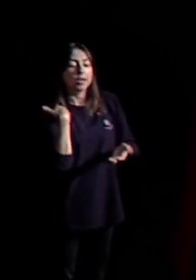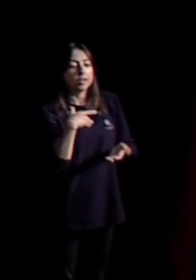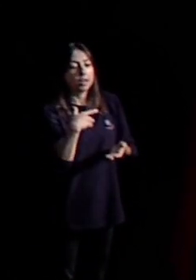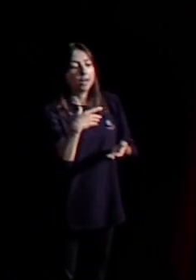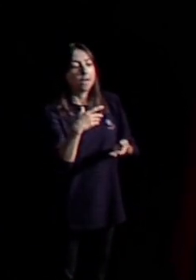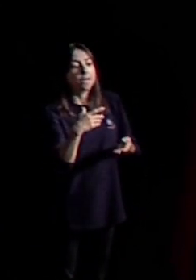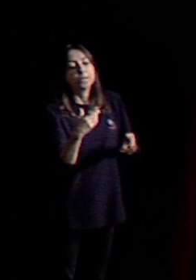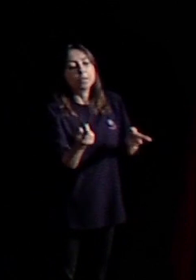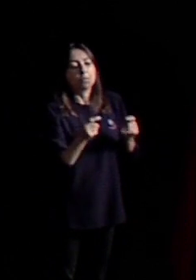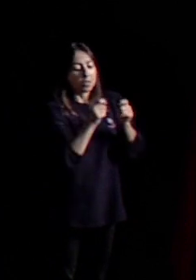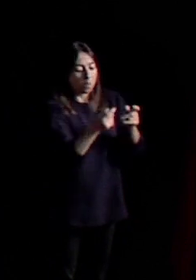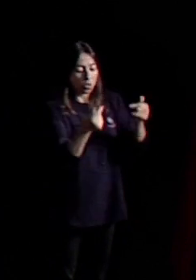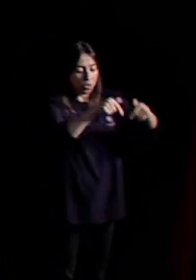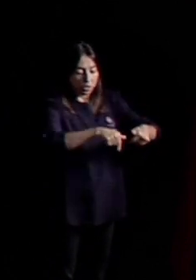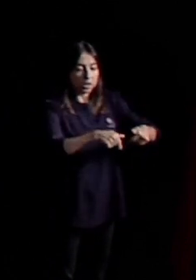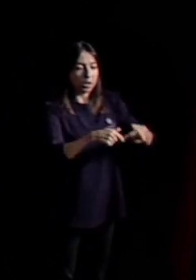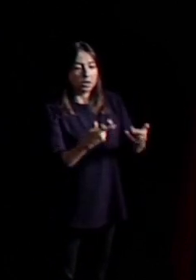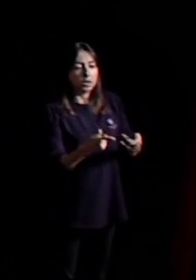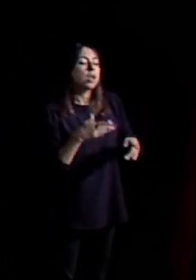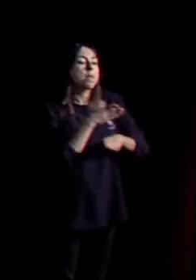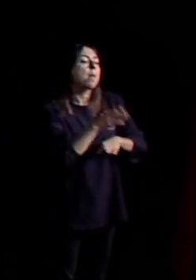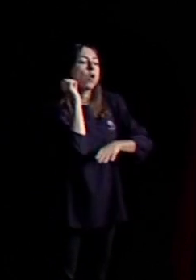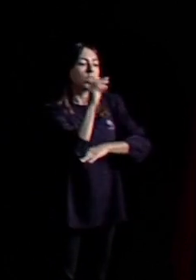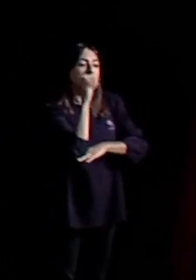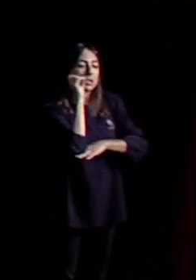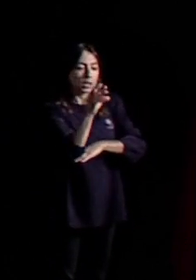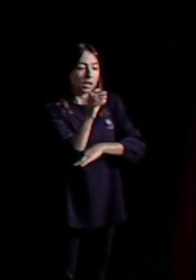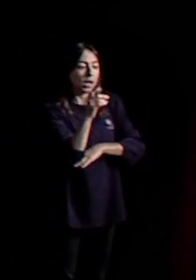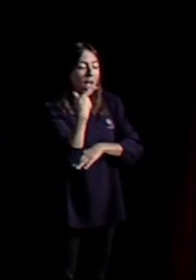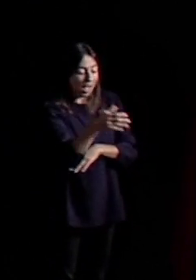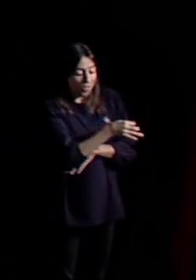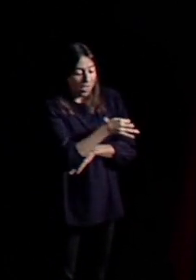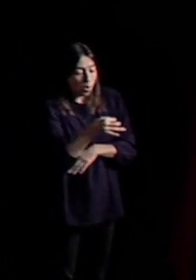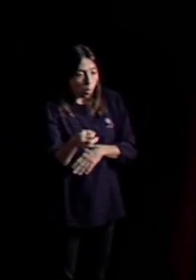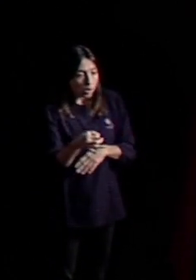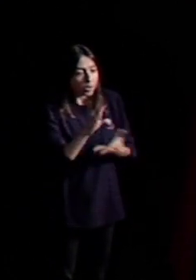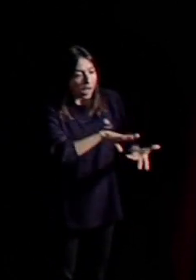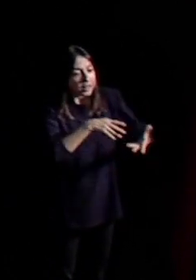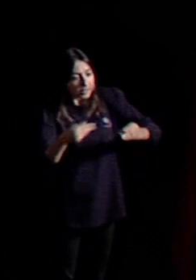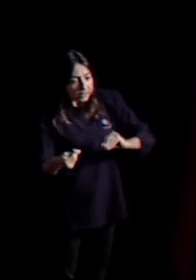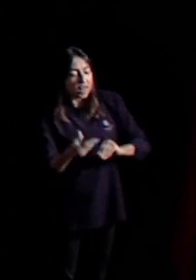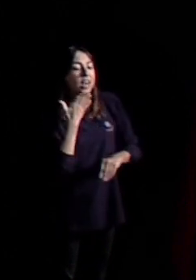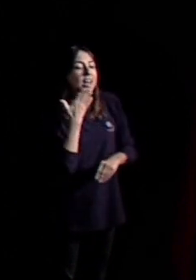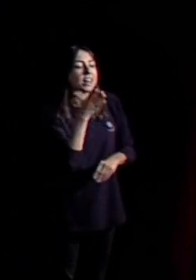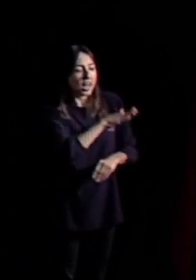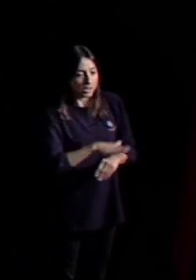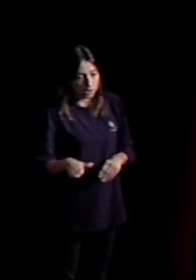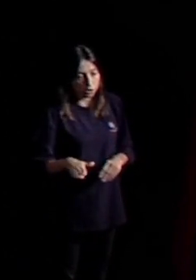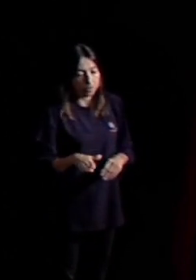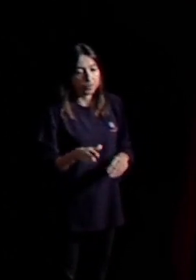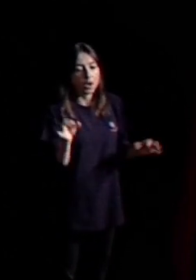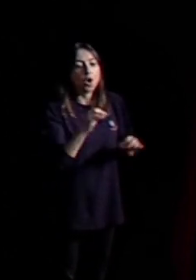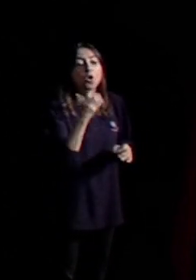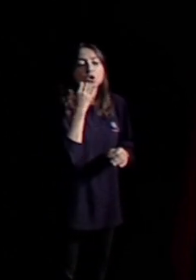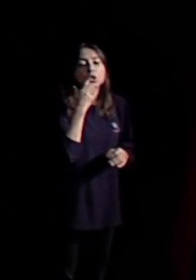día y una hora y le damos una charla adecuada a la edad del niño o si